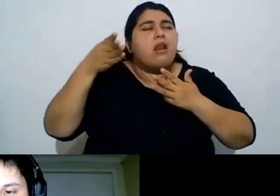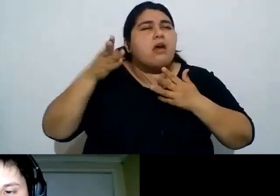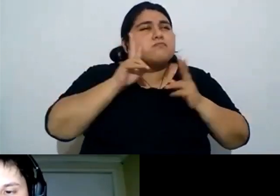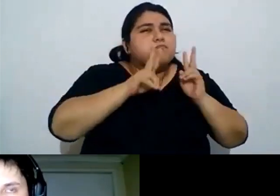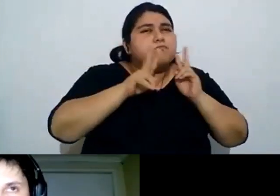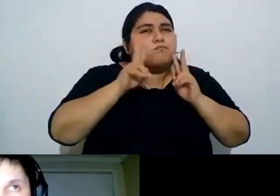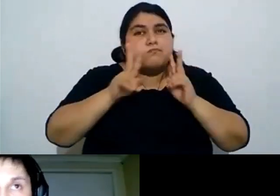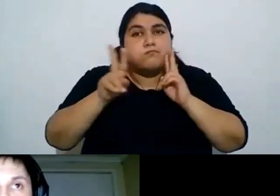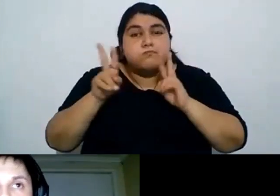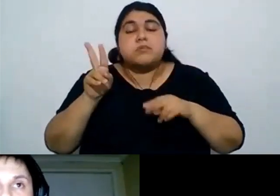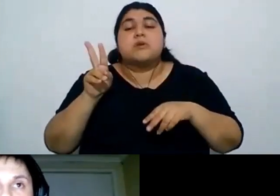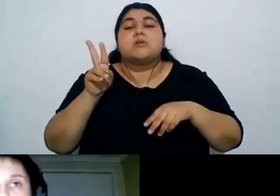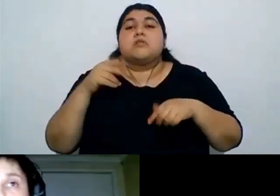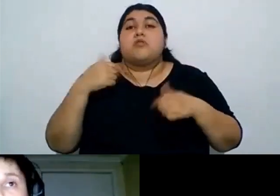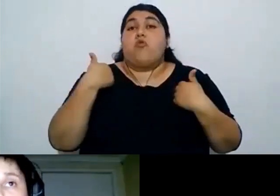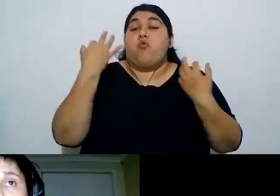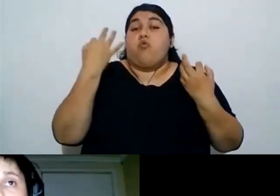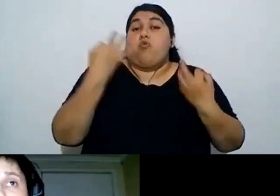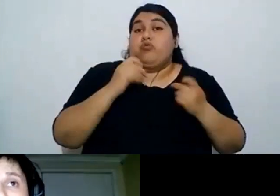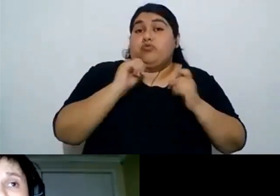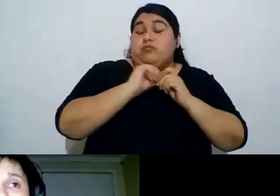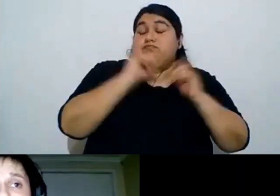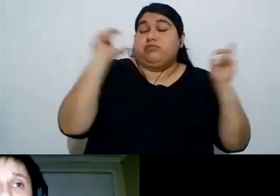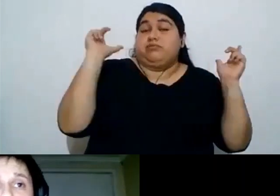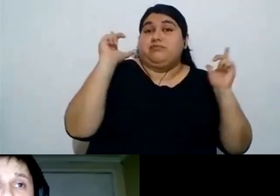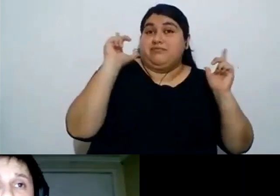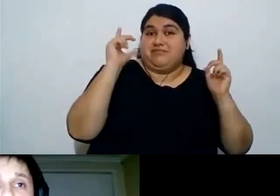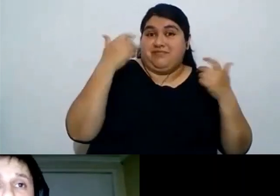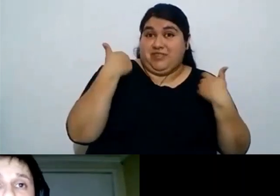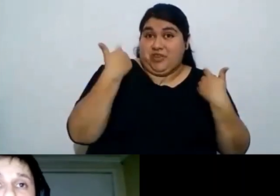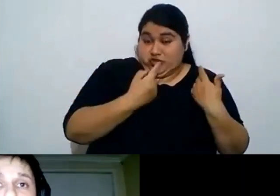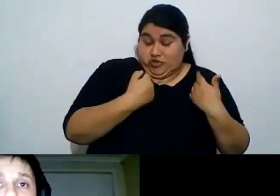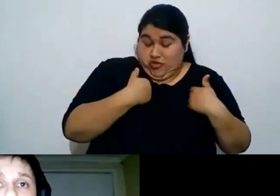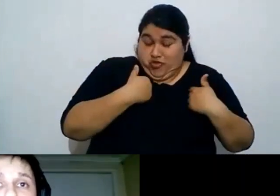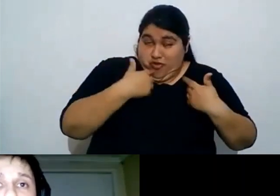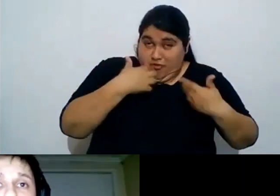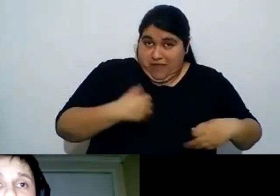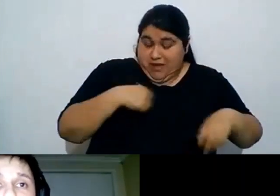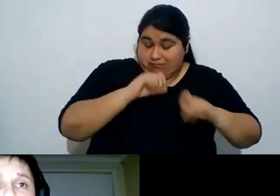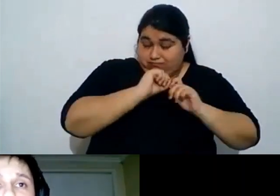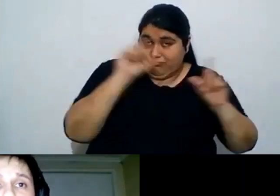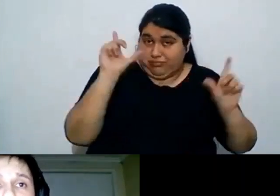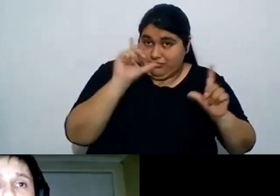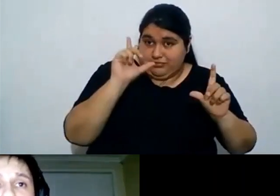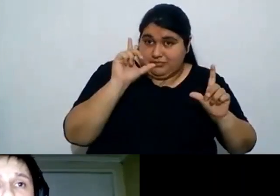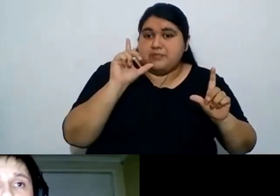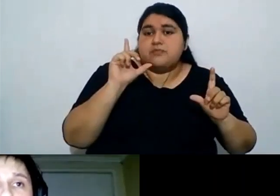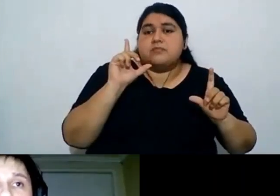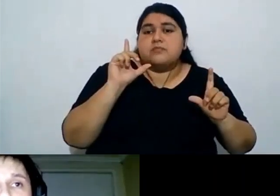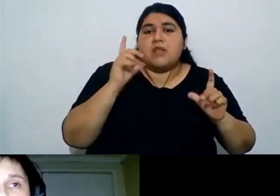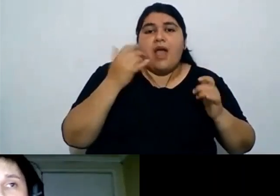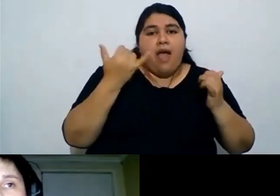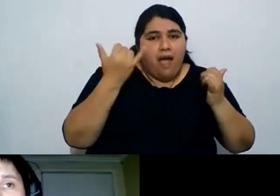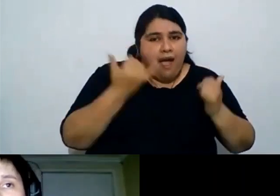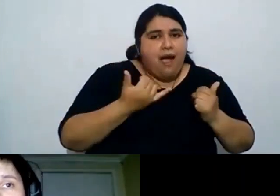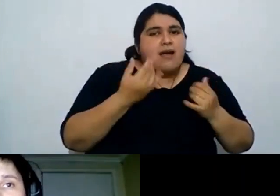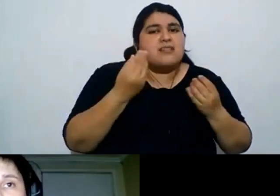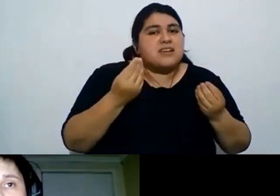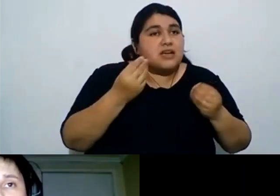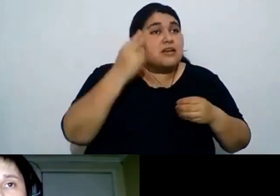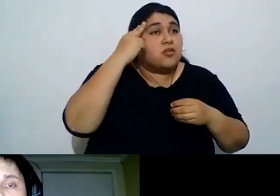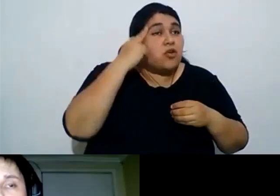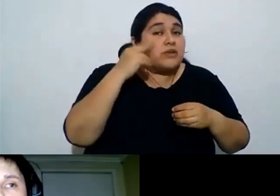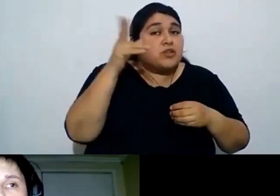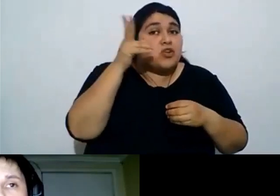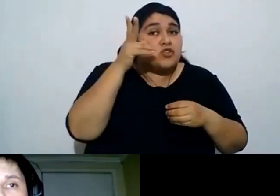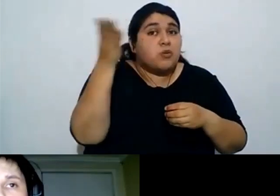tenemos la grata sorpresa, por lo menos yo me llevé la grata sorpresa, de que ha habido un aumento en un